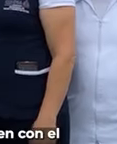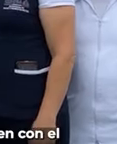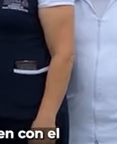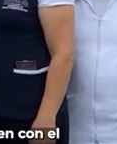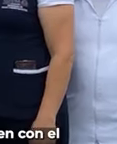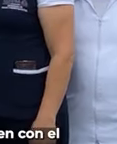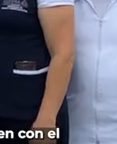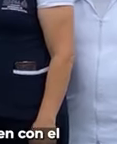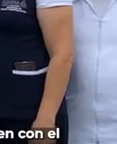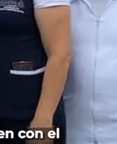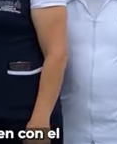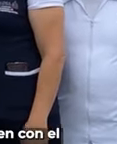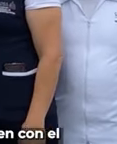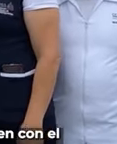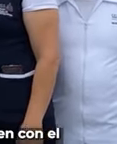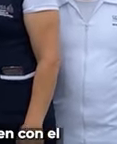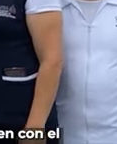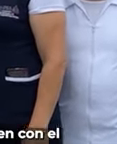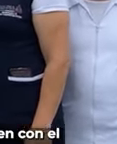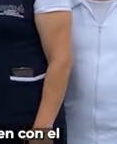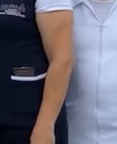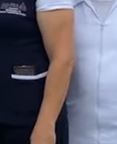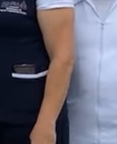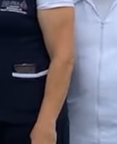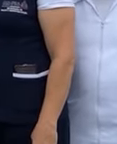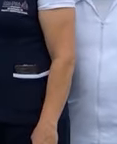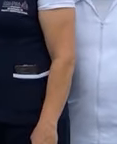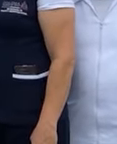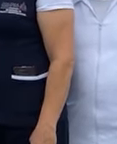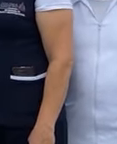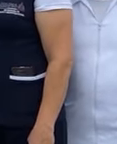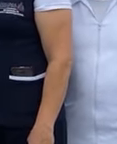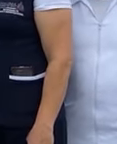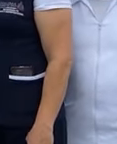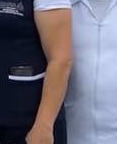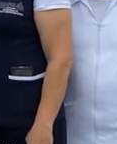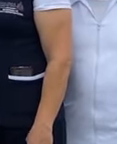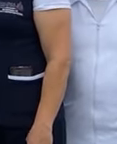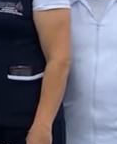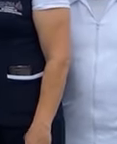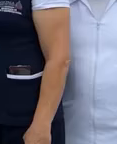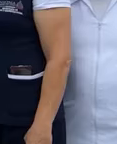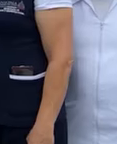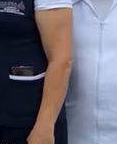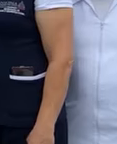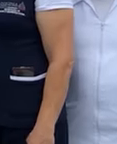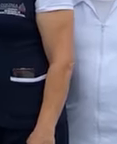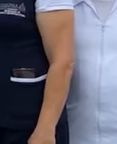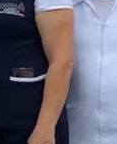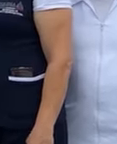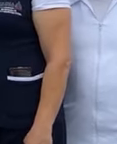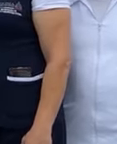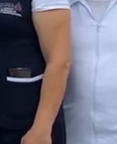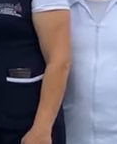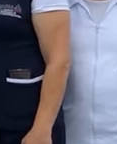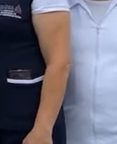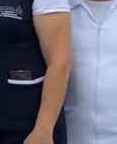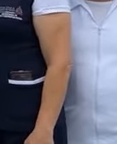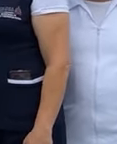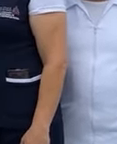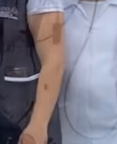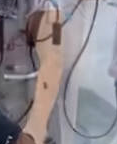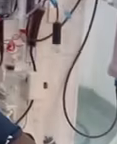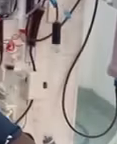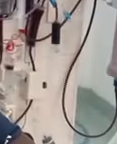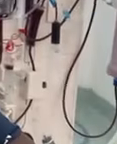han expresado que lo hacen con el mayor de los cariños y de los compromisos y compromiso para atenderles con mucho amor muchísimas gracias a todas